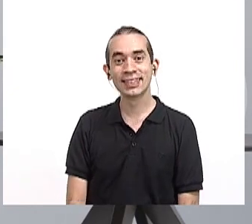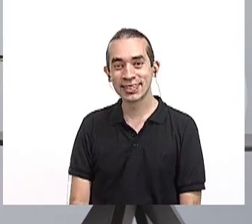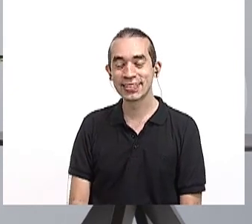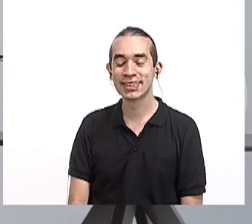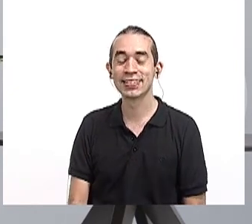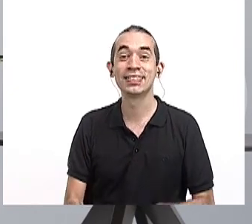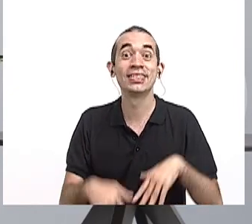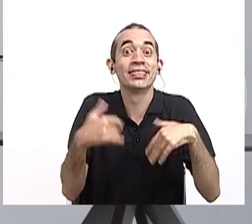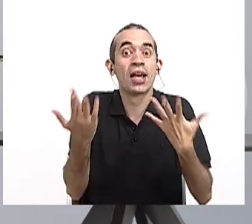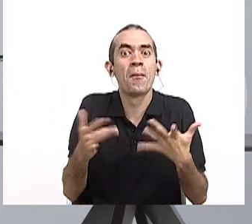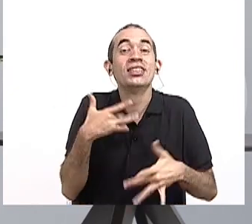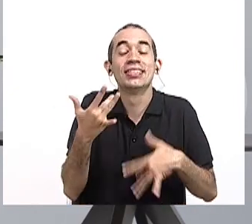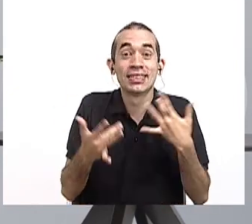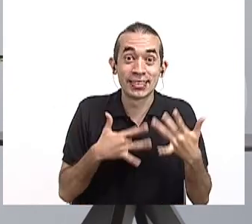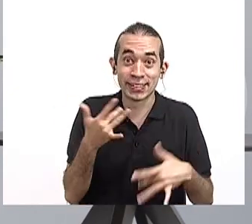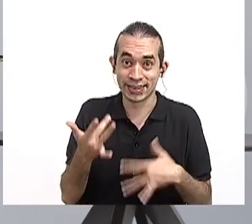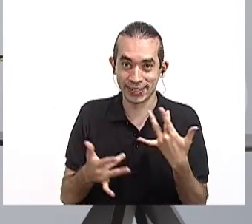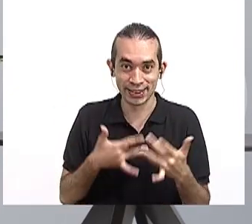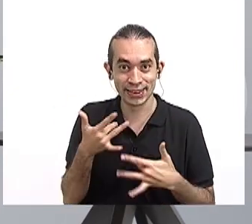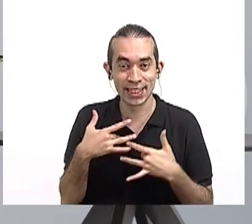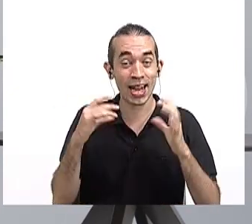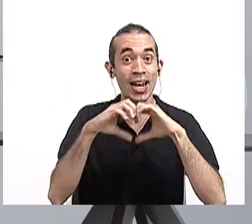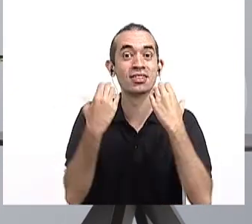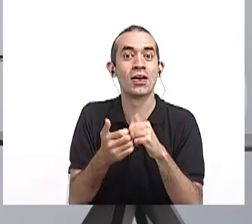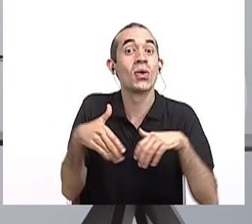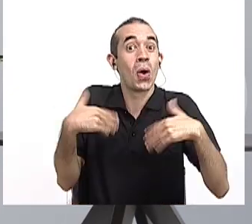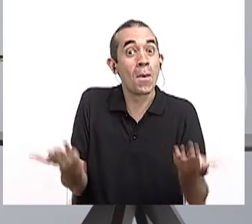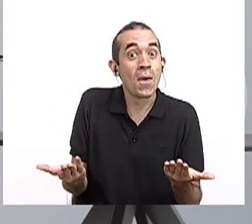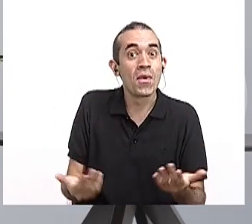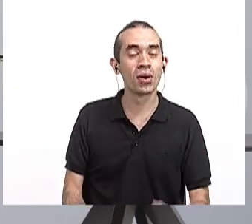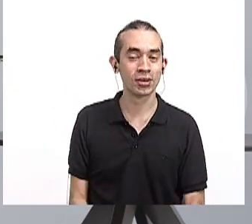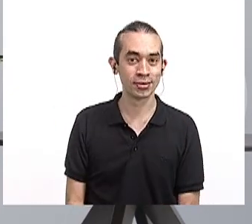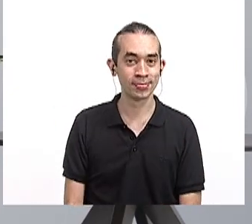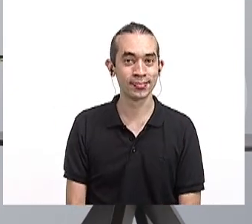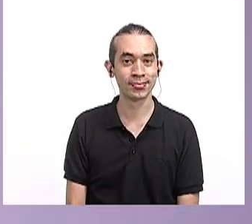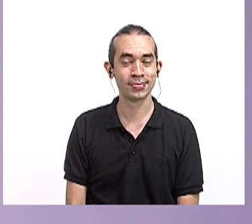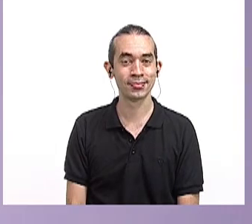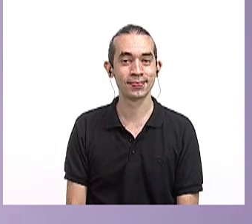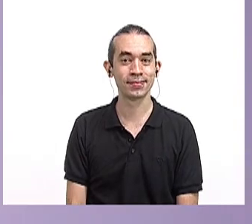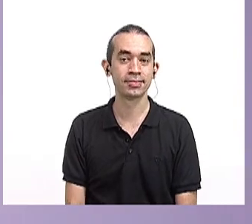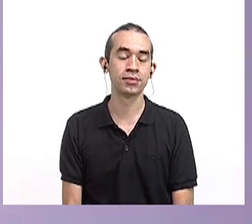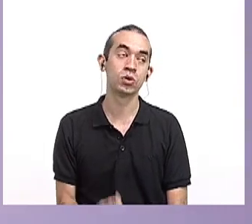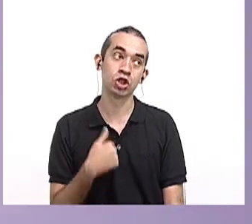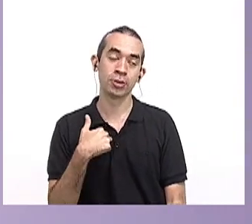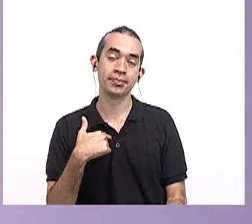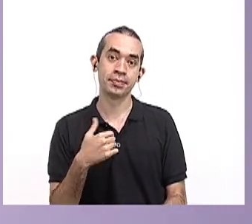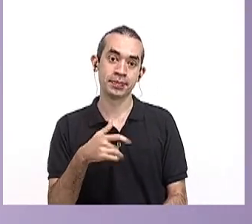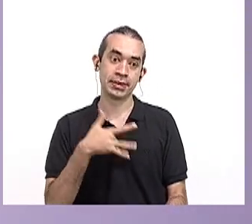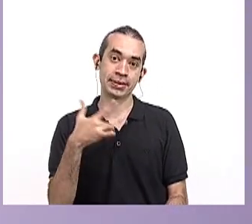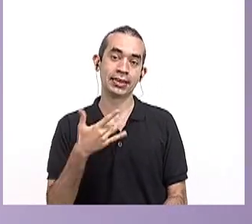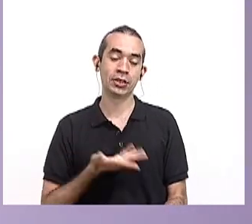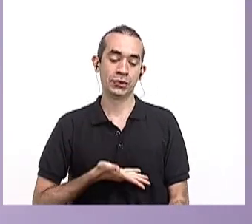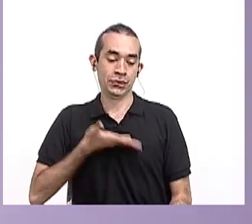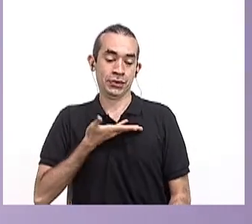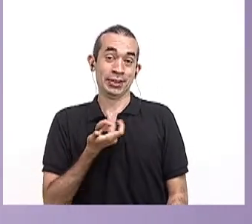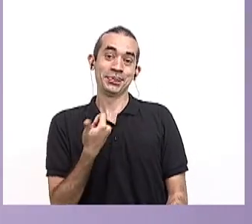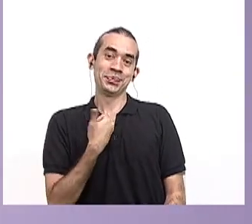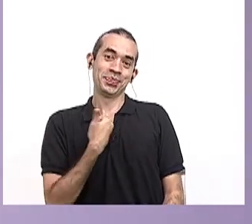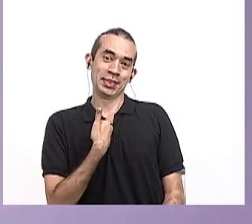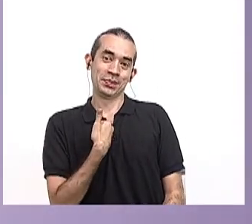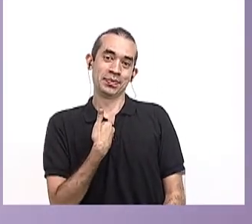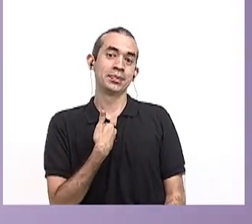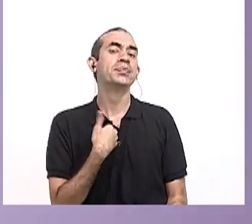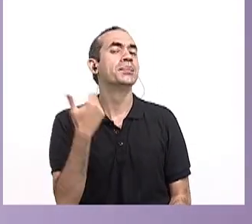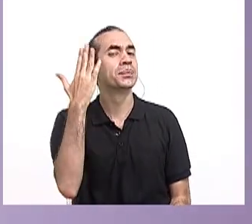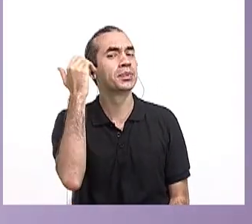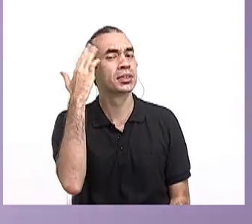¿Y cómo te sentiste durante la clase? Me sentí orgullosa de mí misma, ya que